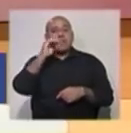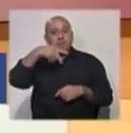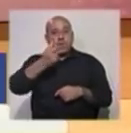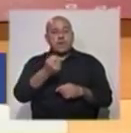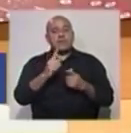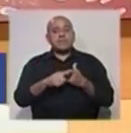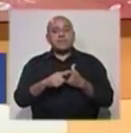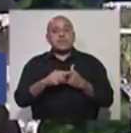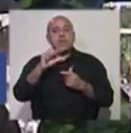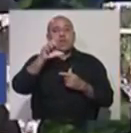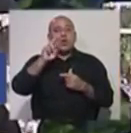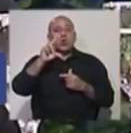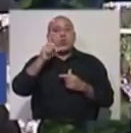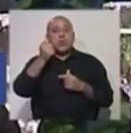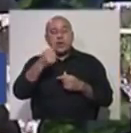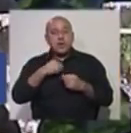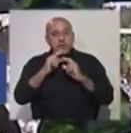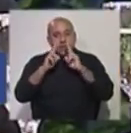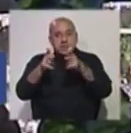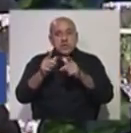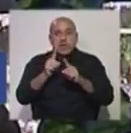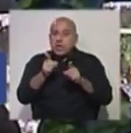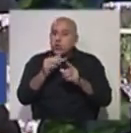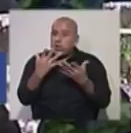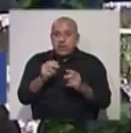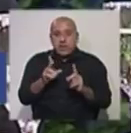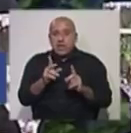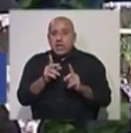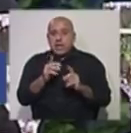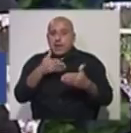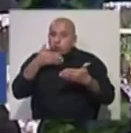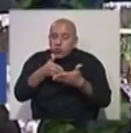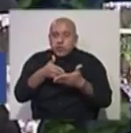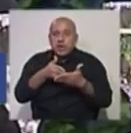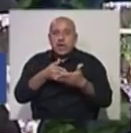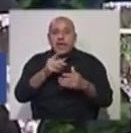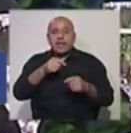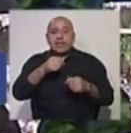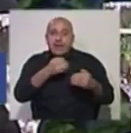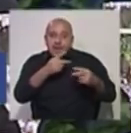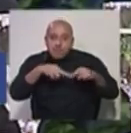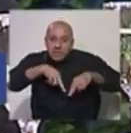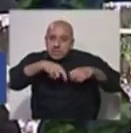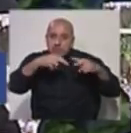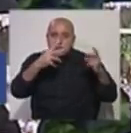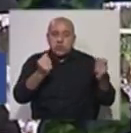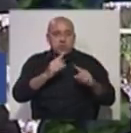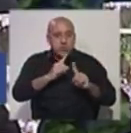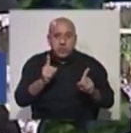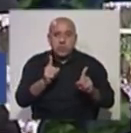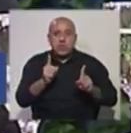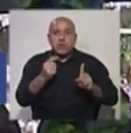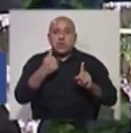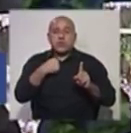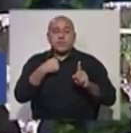Lula dice en su discurso que él no quiere parar el lavallato. Y dice, no voy a ser tan contradictorio de haber dicho toda mi vida